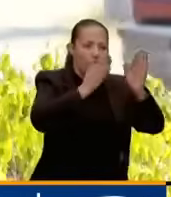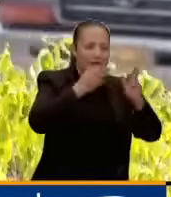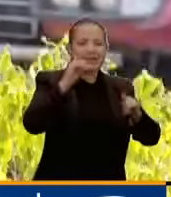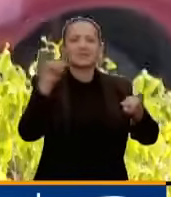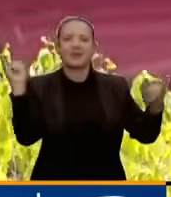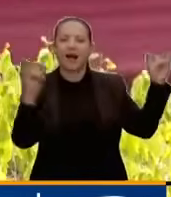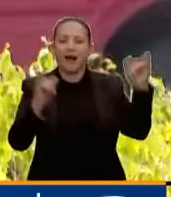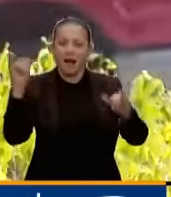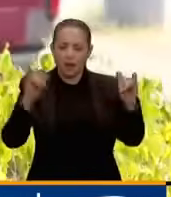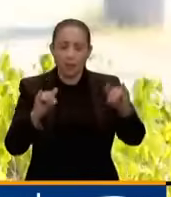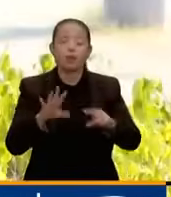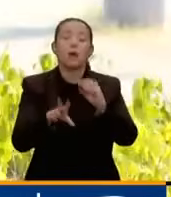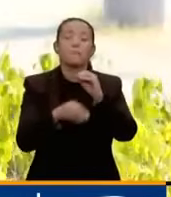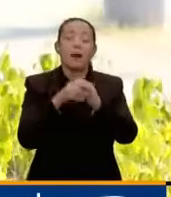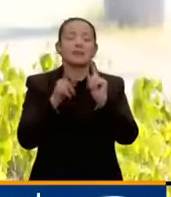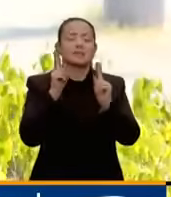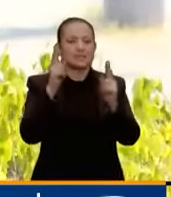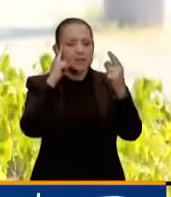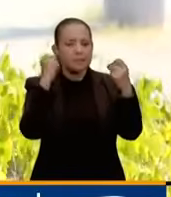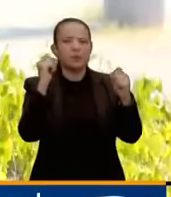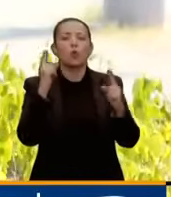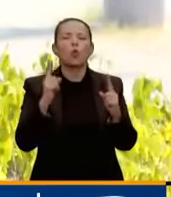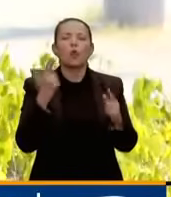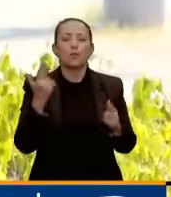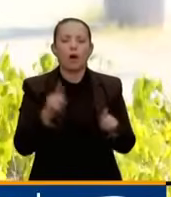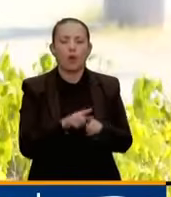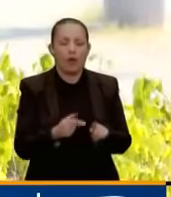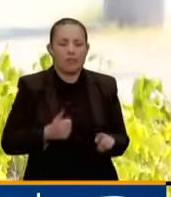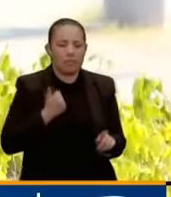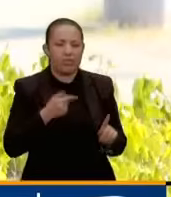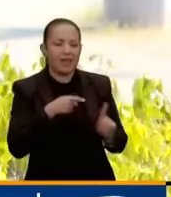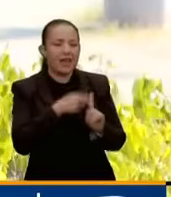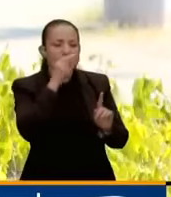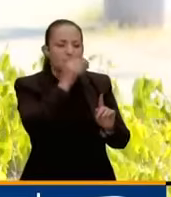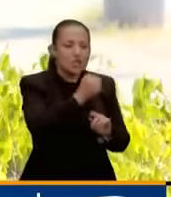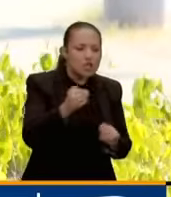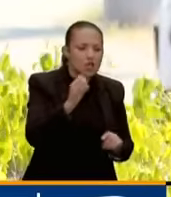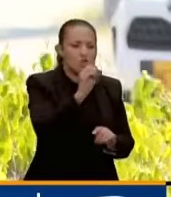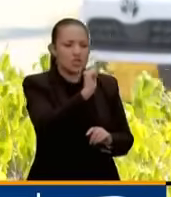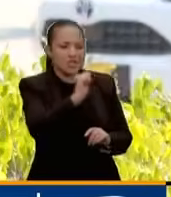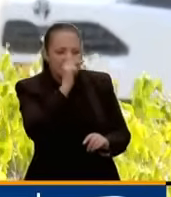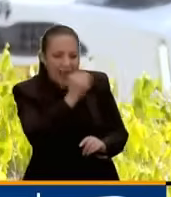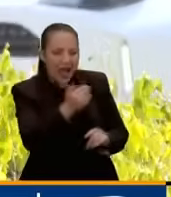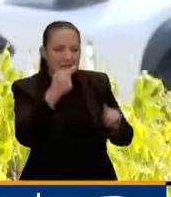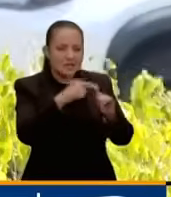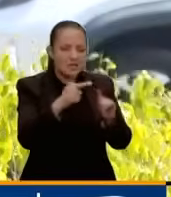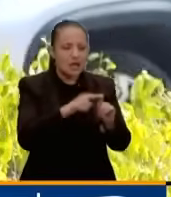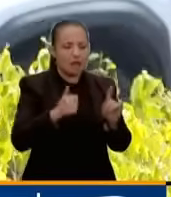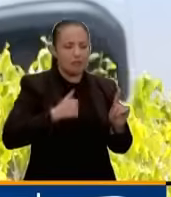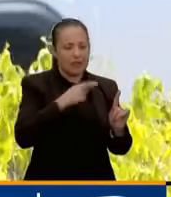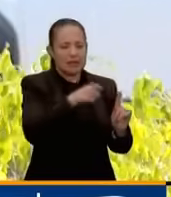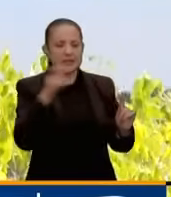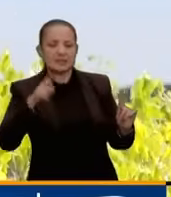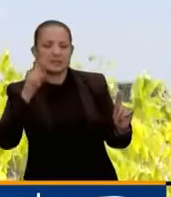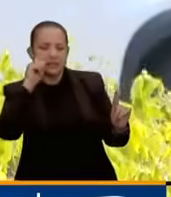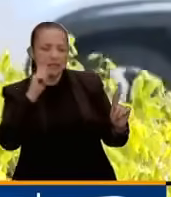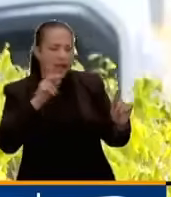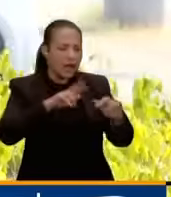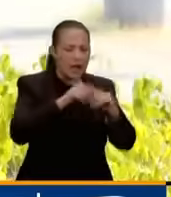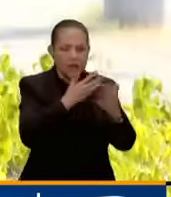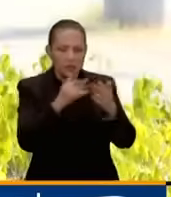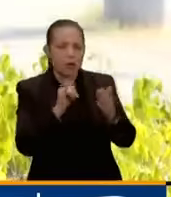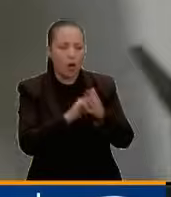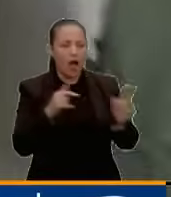hay una preocupación adicional y tiene que ver con la explotación sexual de niños, niñas y adolescentes, y por eso en las últimas horas se logró una captura al